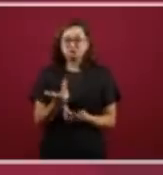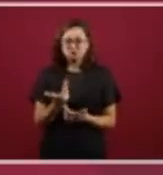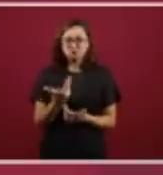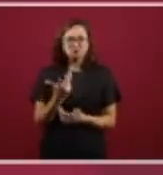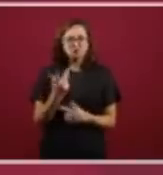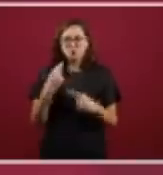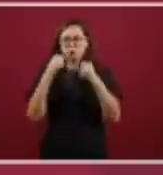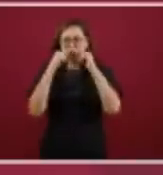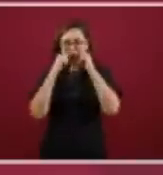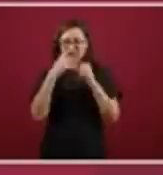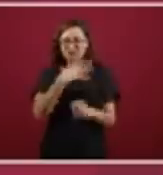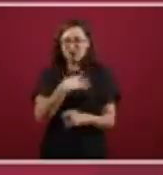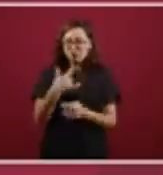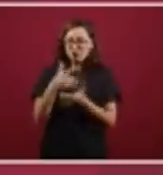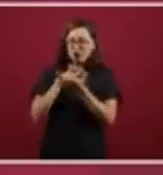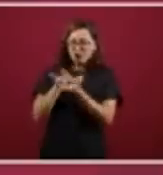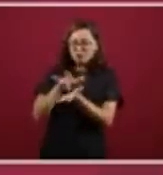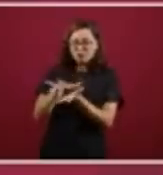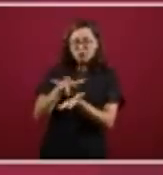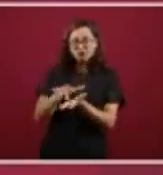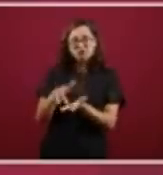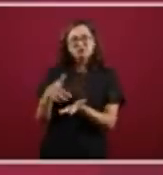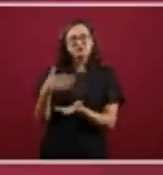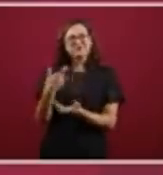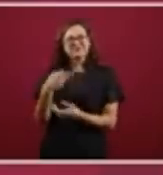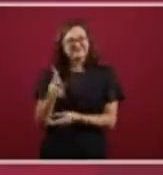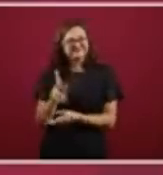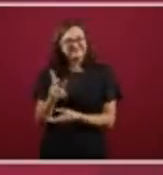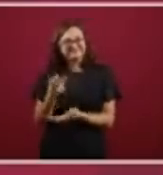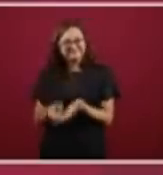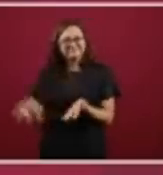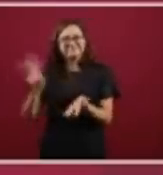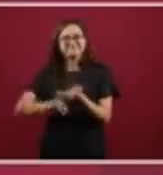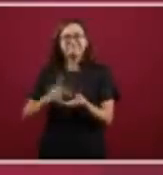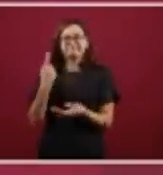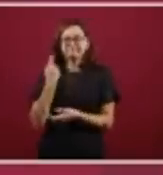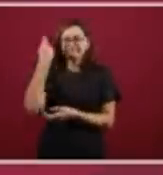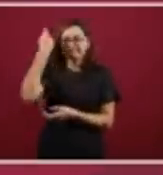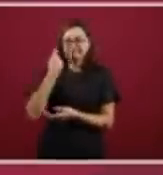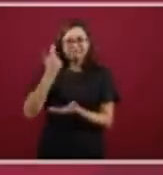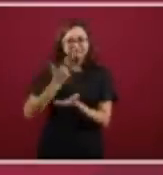padres, esta pensión los vuelve